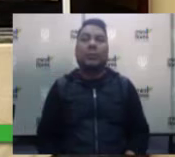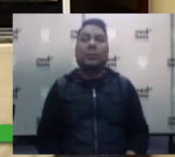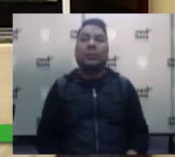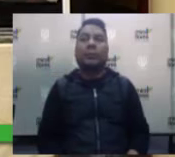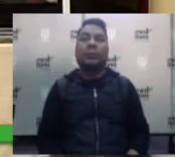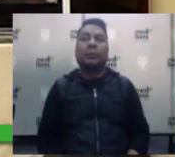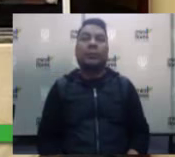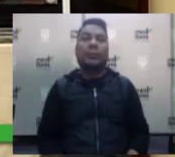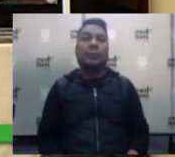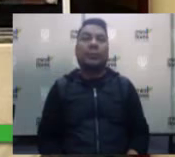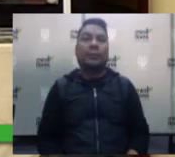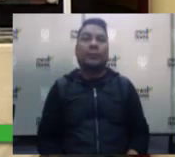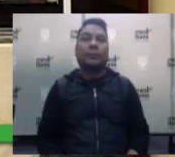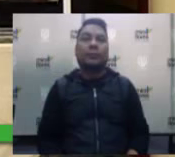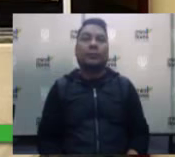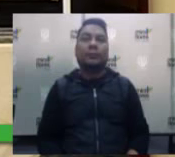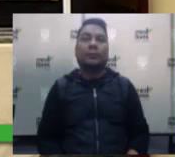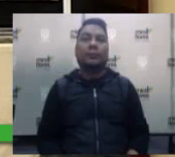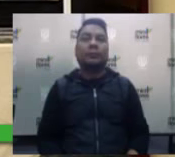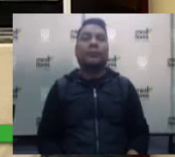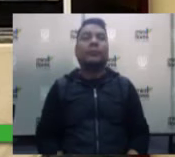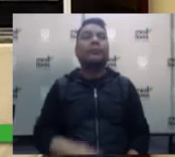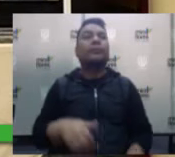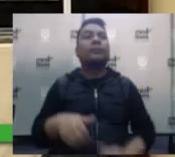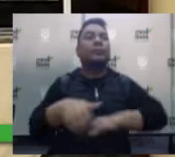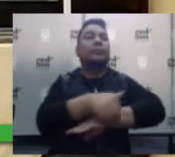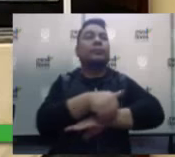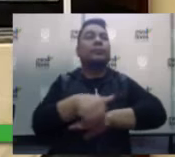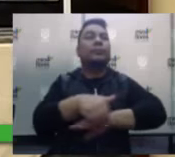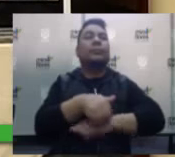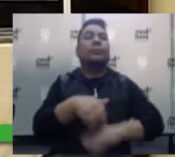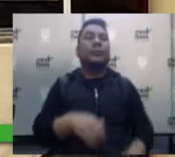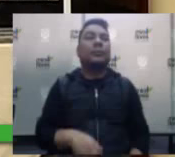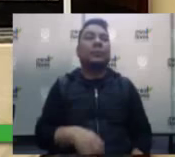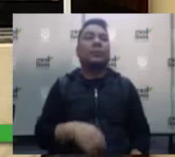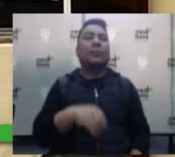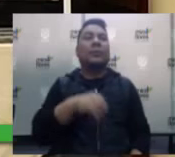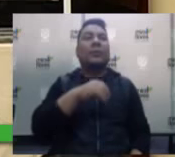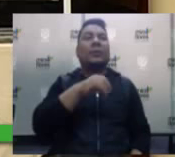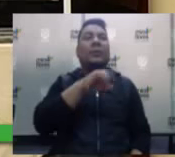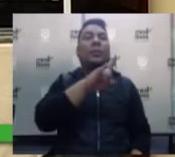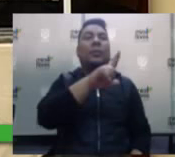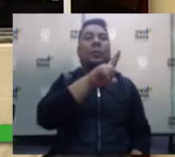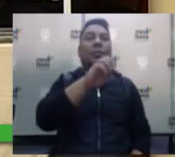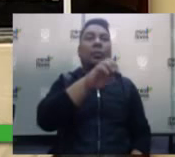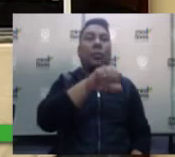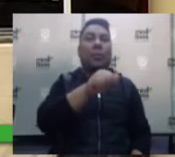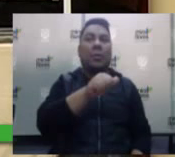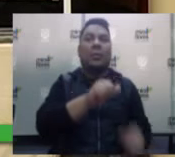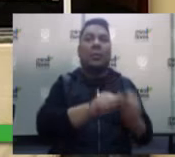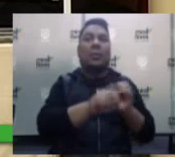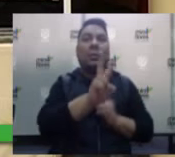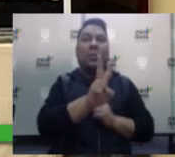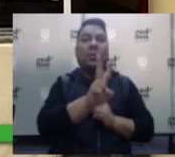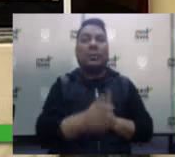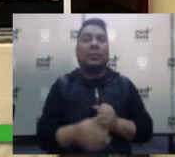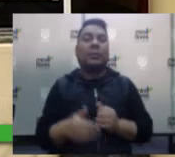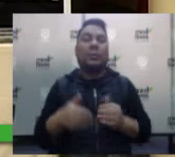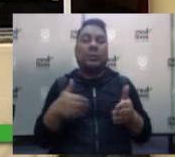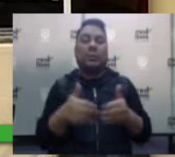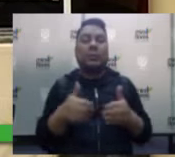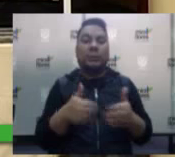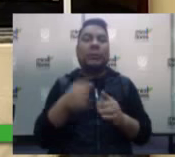Todos por el Perú. Ubicación 38, Avenida José Casimiro Ulloa, cuadra 2, a 15 metros del cruce